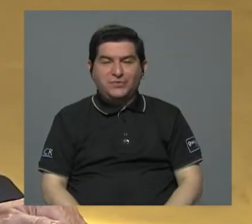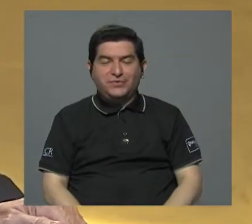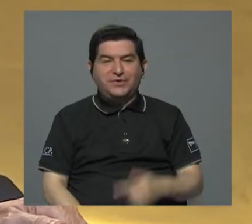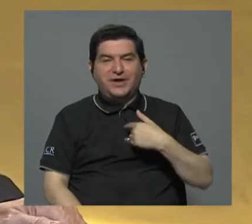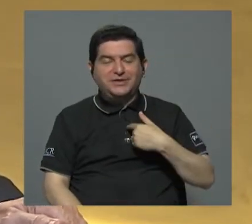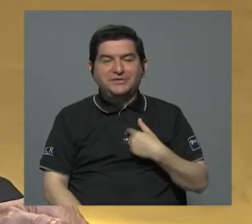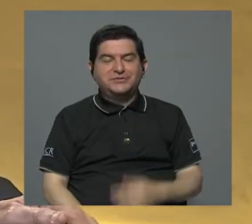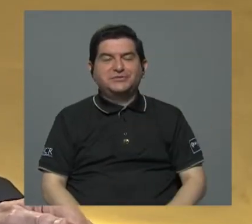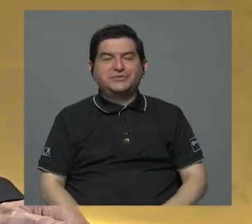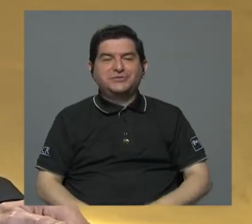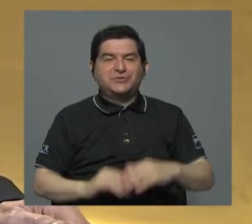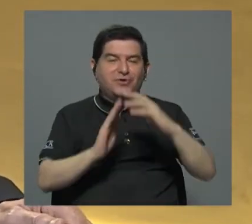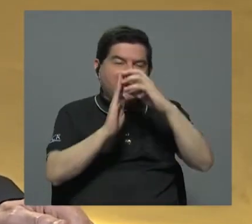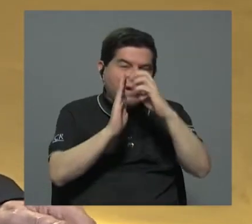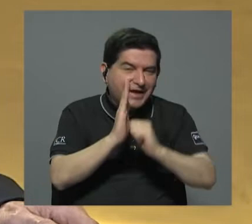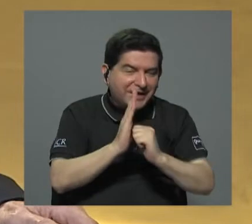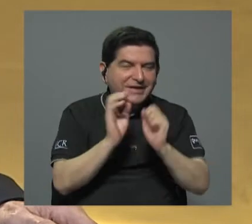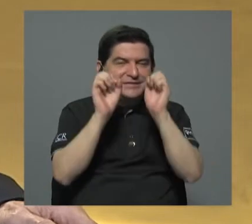quito la oportunidad.